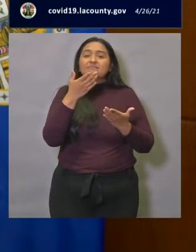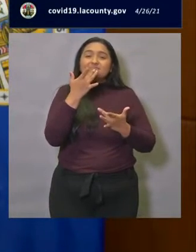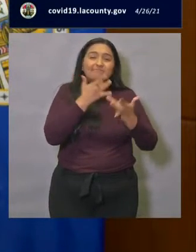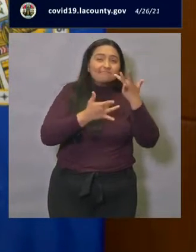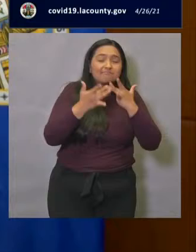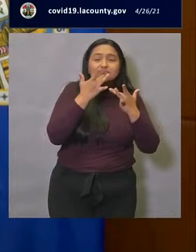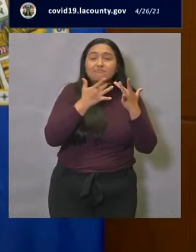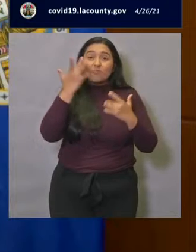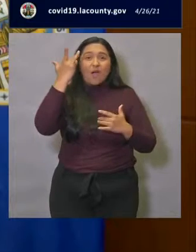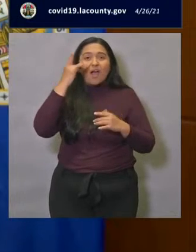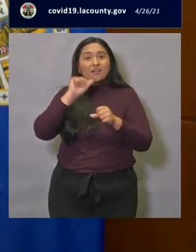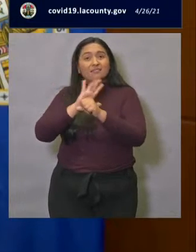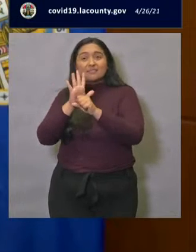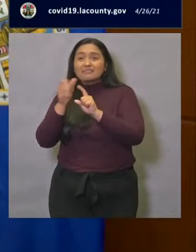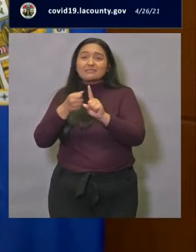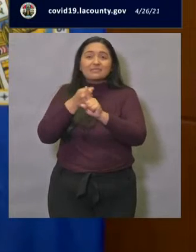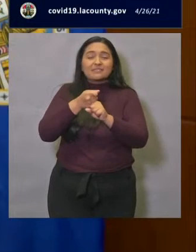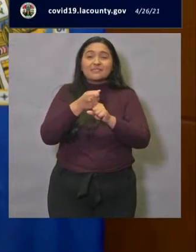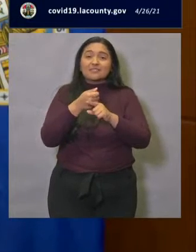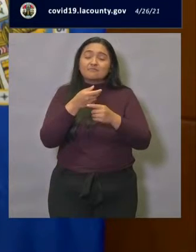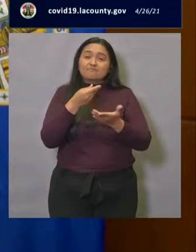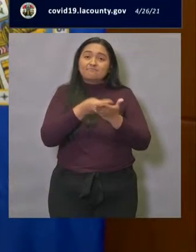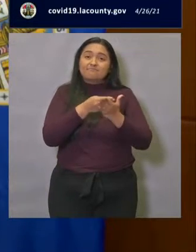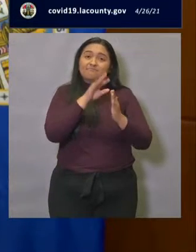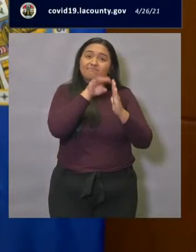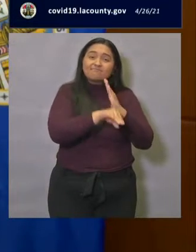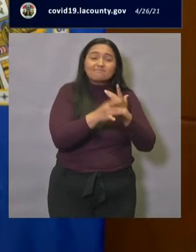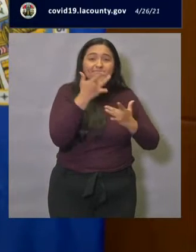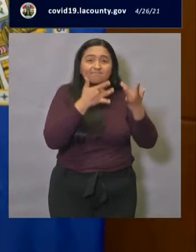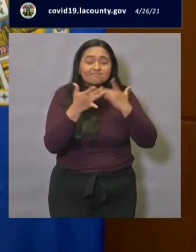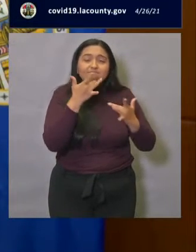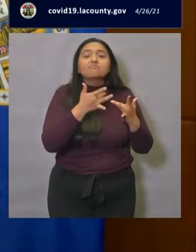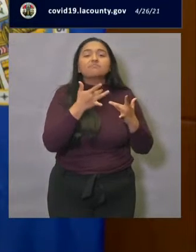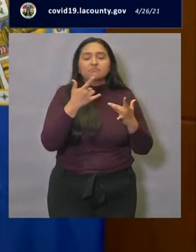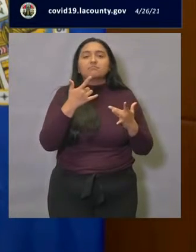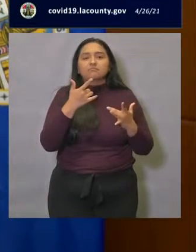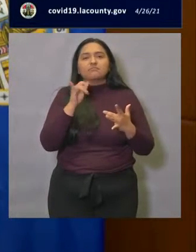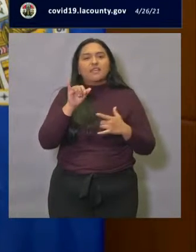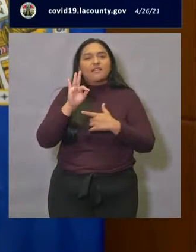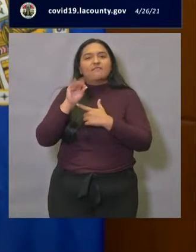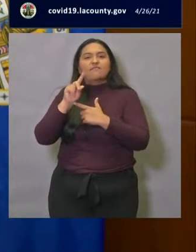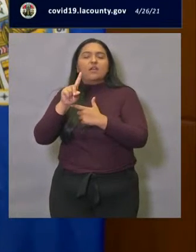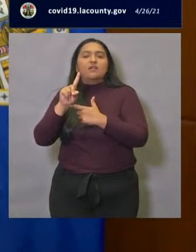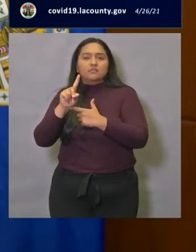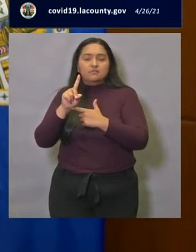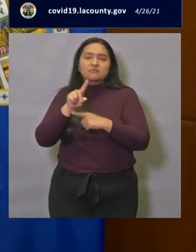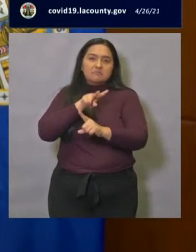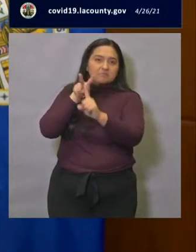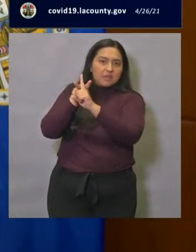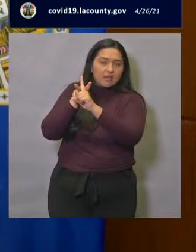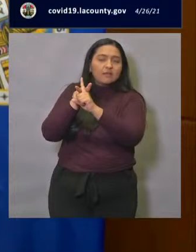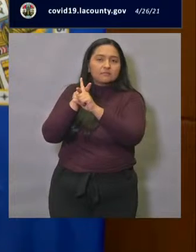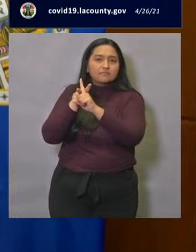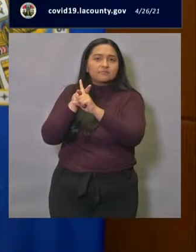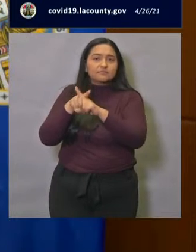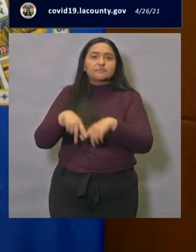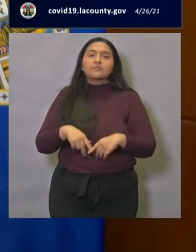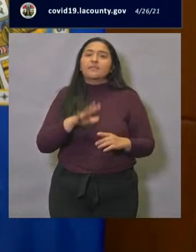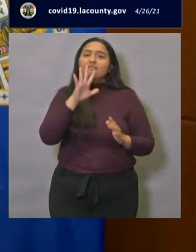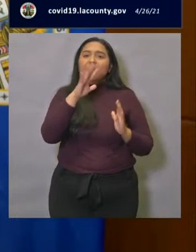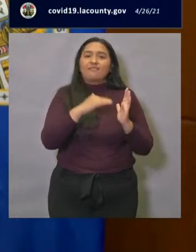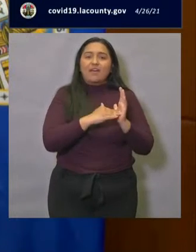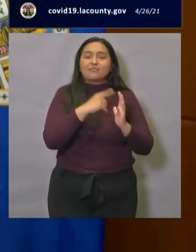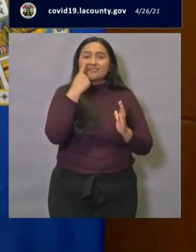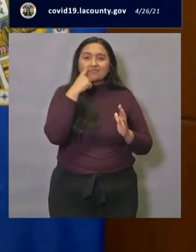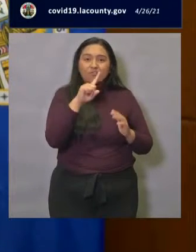Incluye hasta $10 millones por negocios y no más que 5 millones por espacios